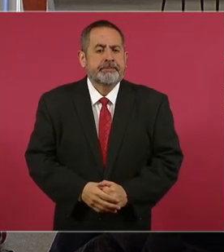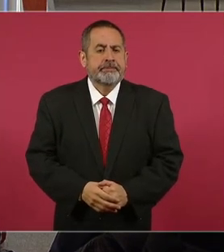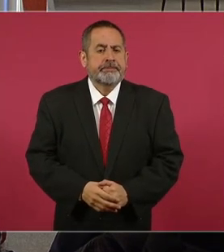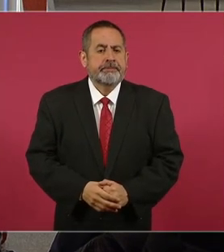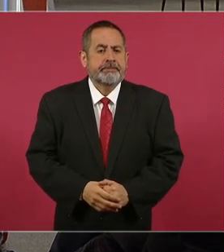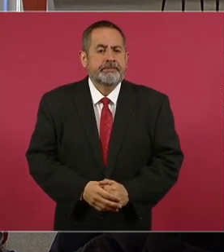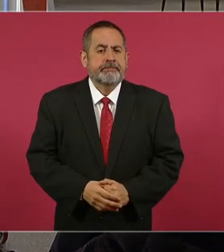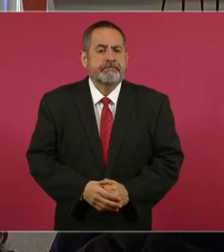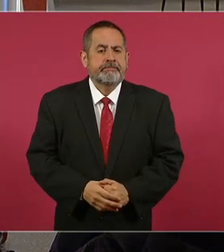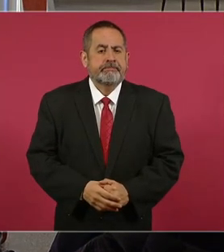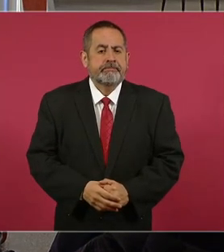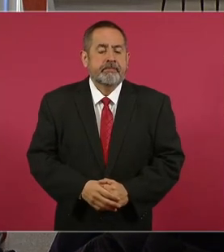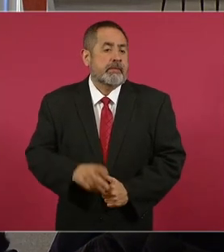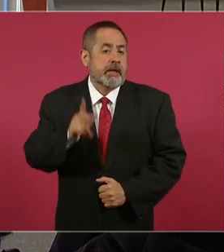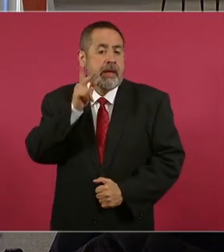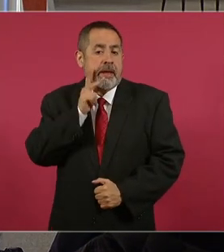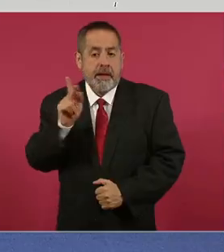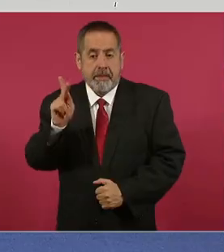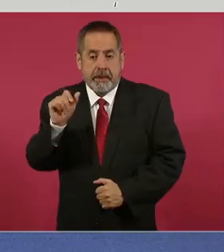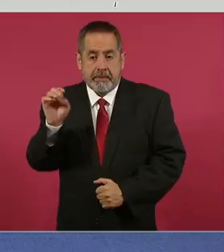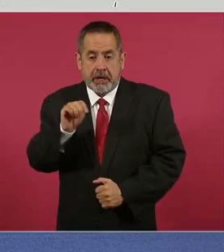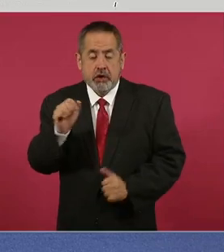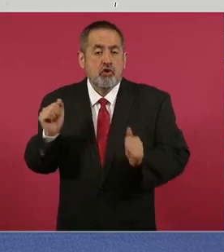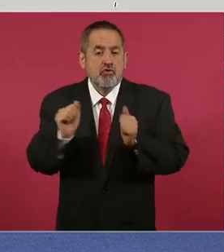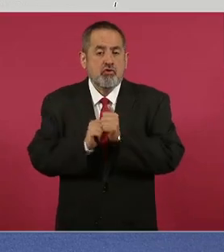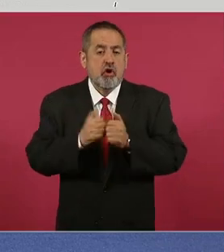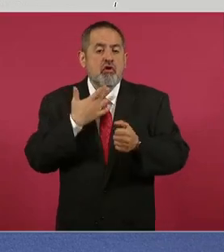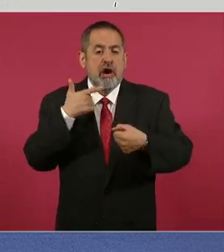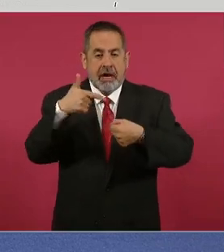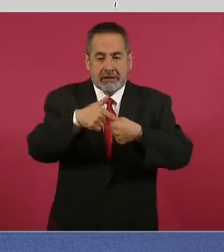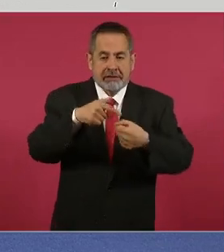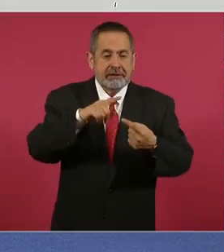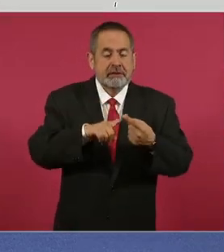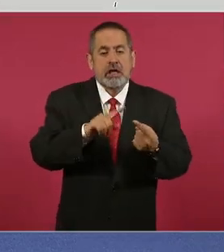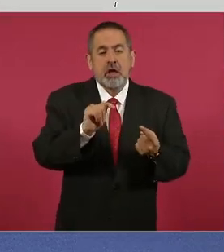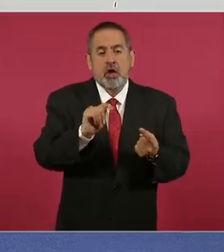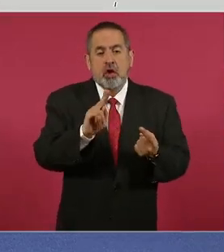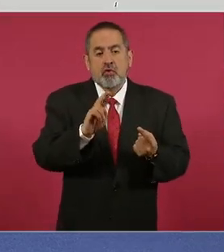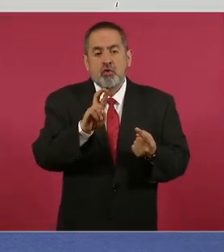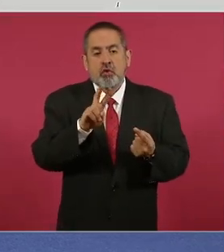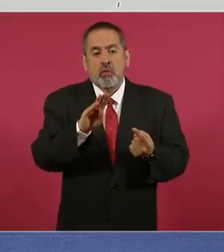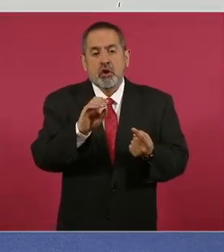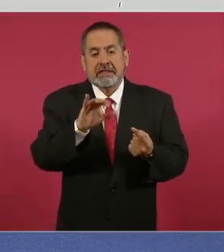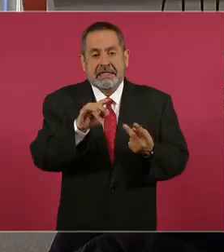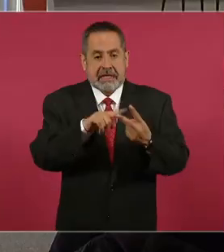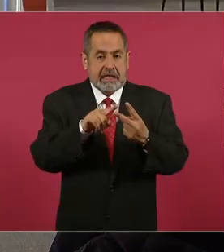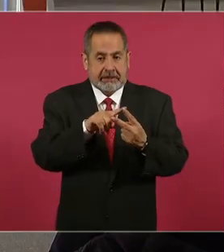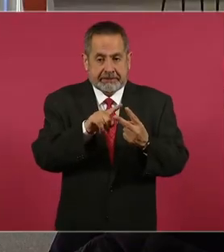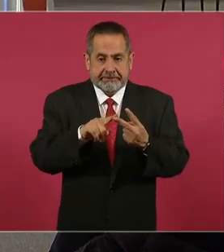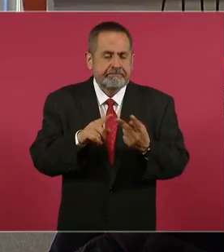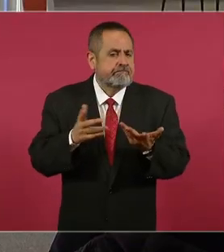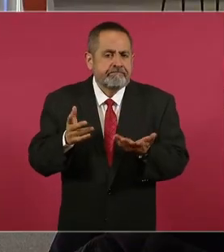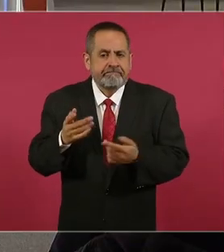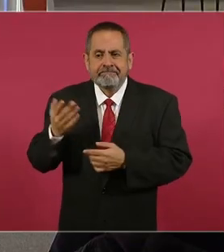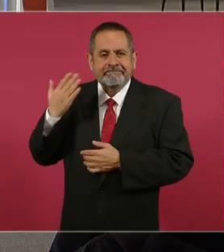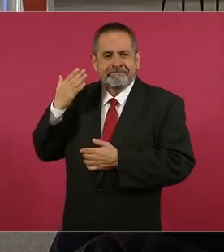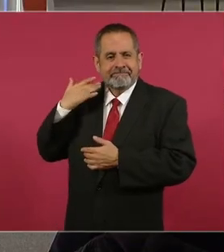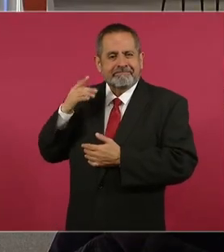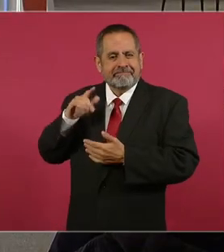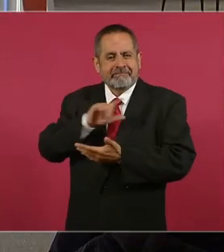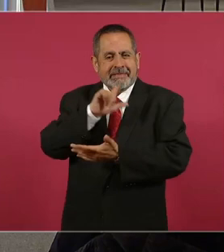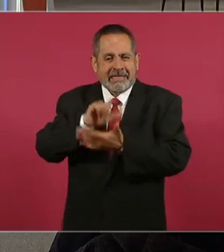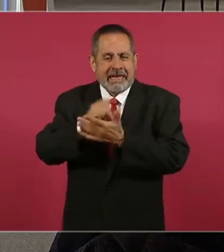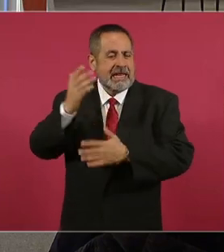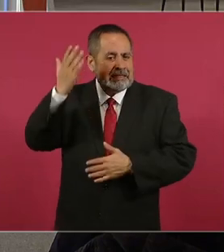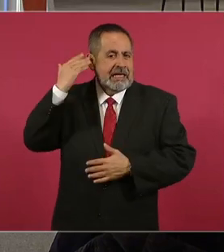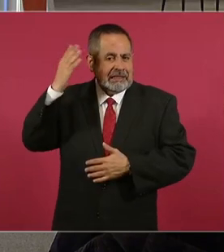La participación de Pemex en el mercado de gasolina, diésel y turbocina, esto fue producto de la reforma energética. Antes Pemex